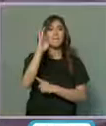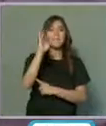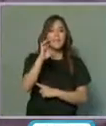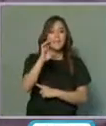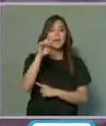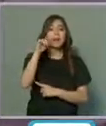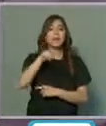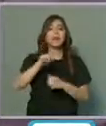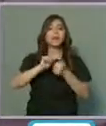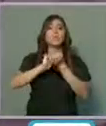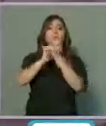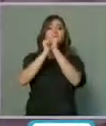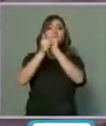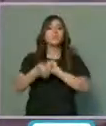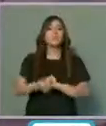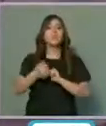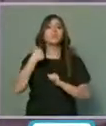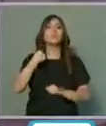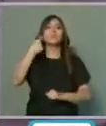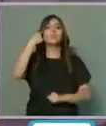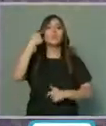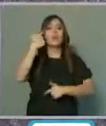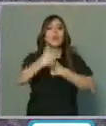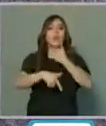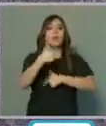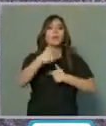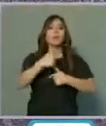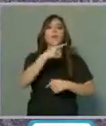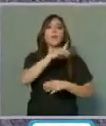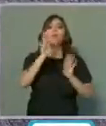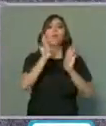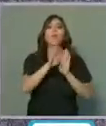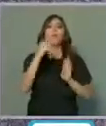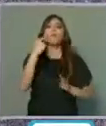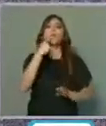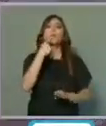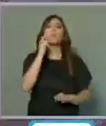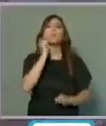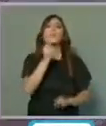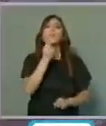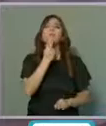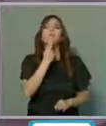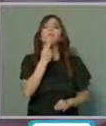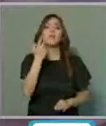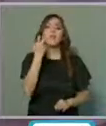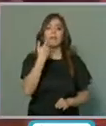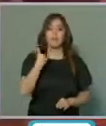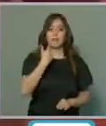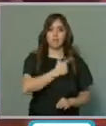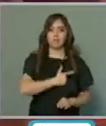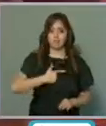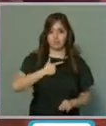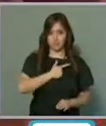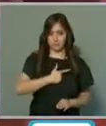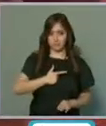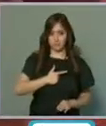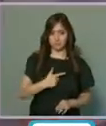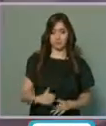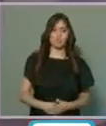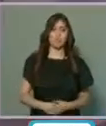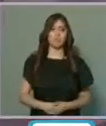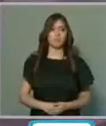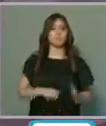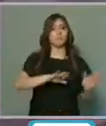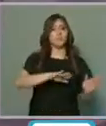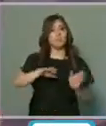niños tienen esa afición a tomar este alimento por el sabor dulce, que es algo que nos gusta, ¿vale? Sí. Pero también hay muchos